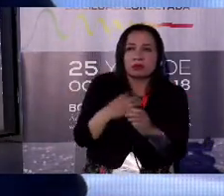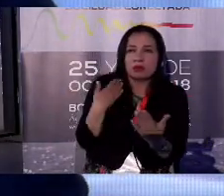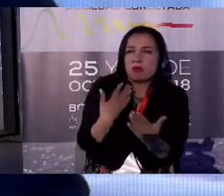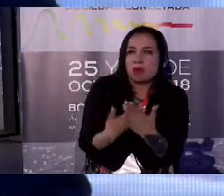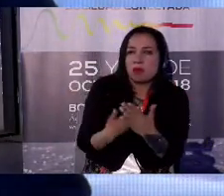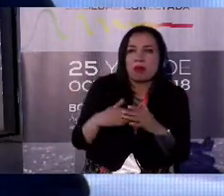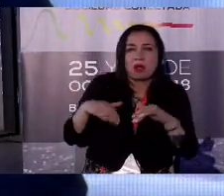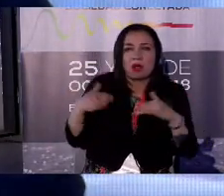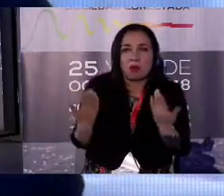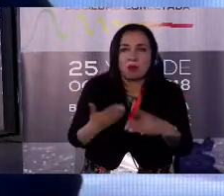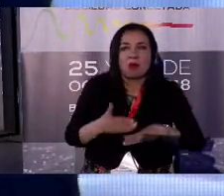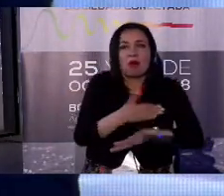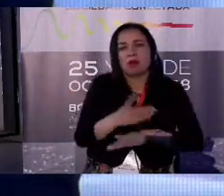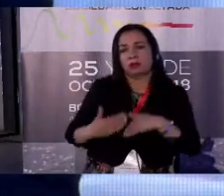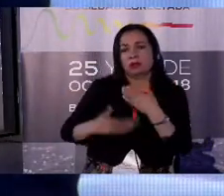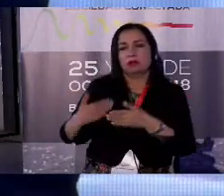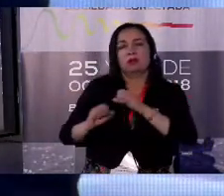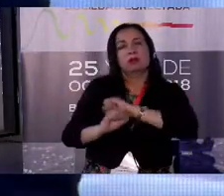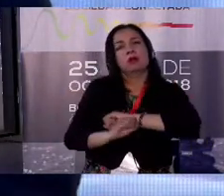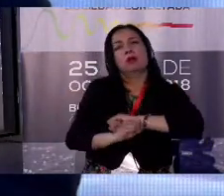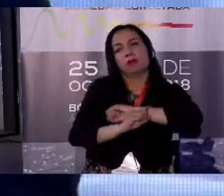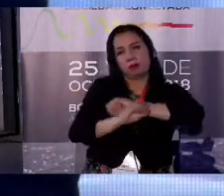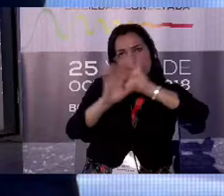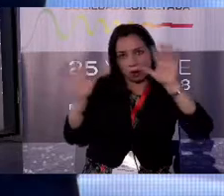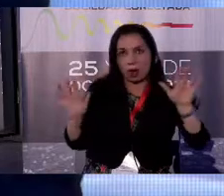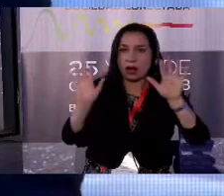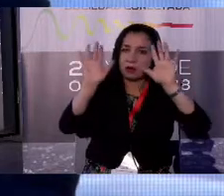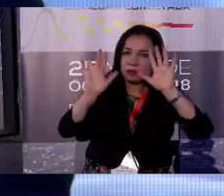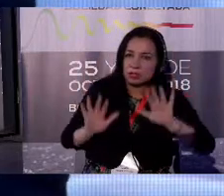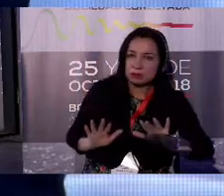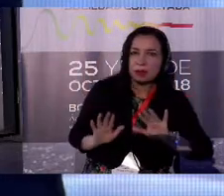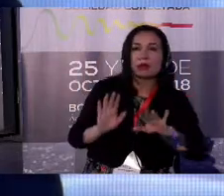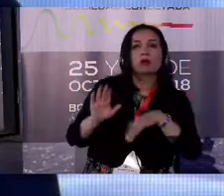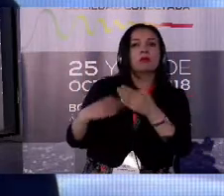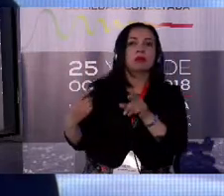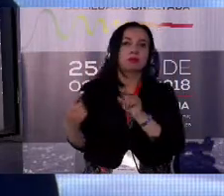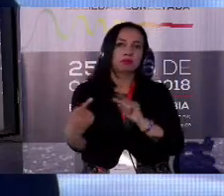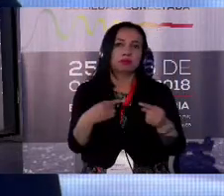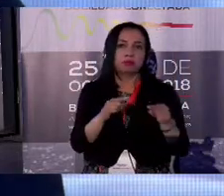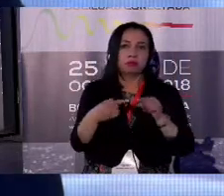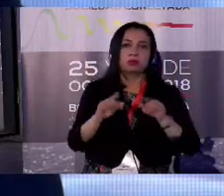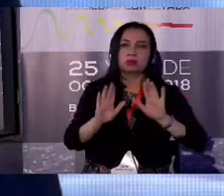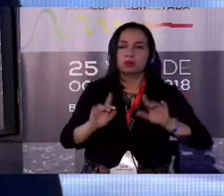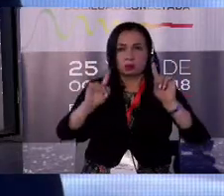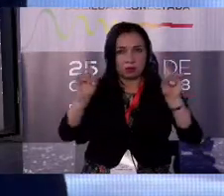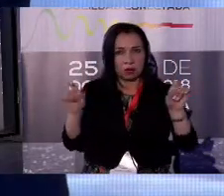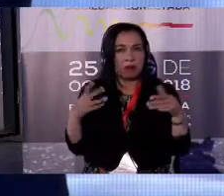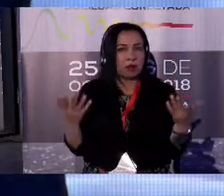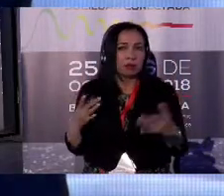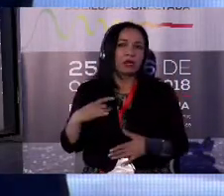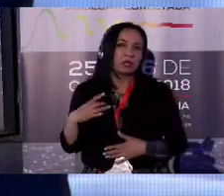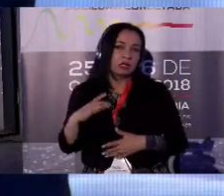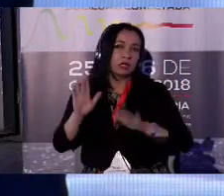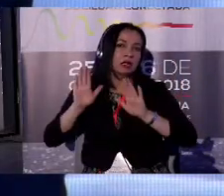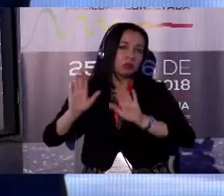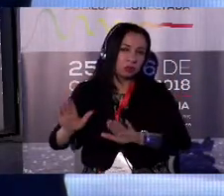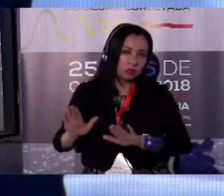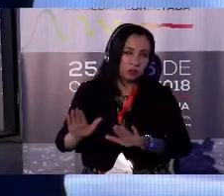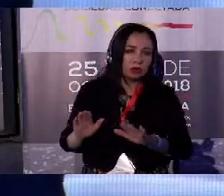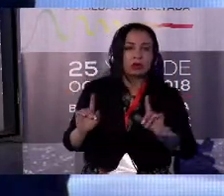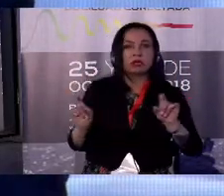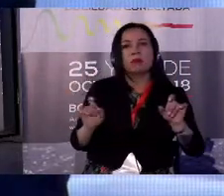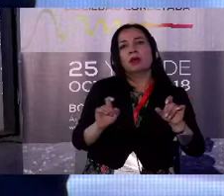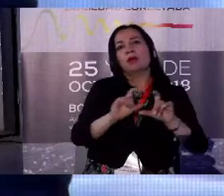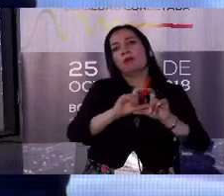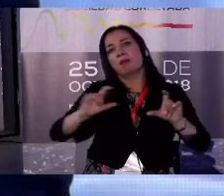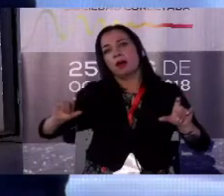que hacer todo un proceso transparente para poder discutir siquiera eso, que es uno de los temas que está sujeto en Chile, no solo ahí, en la banda de 3.5,